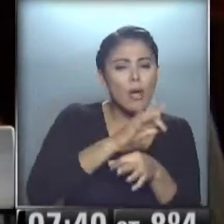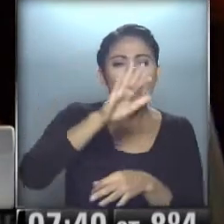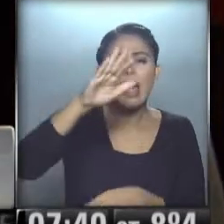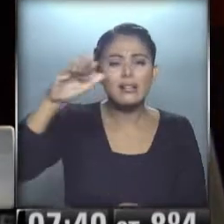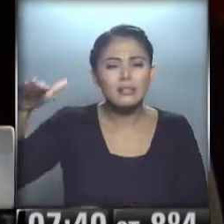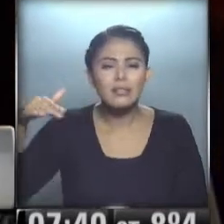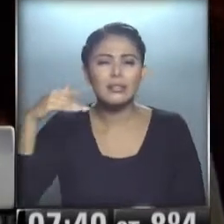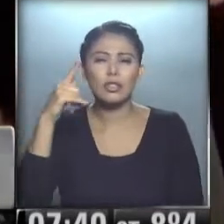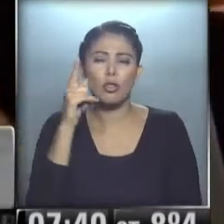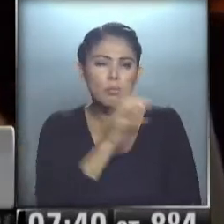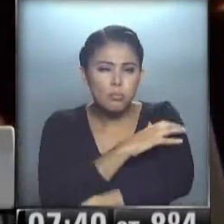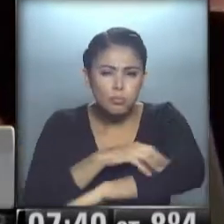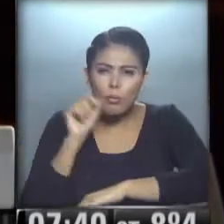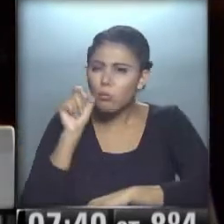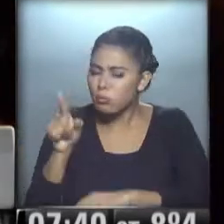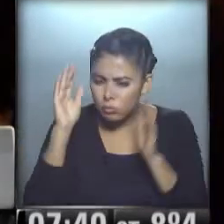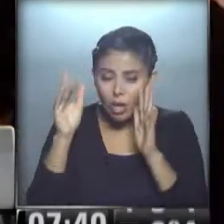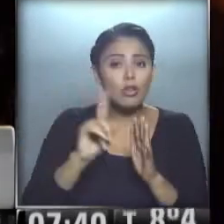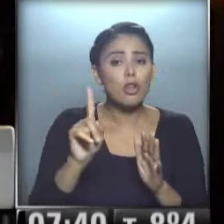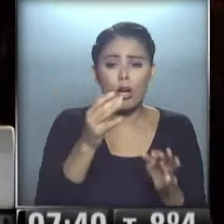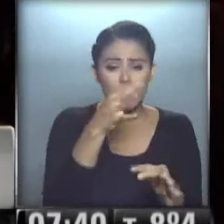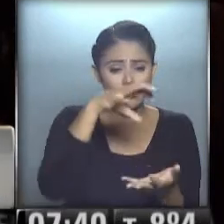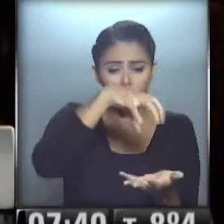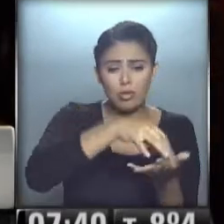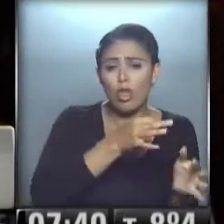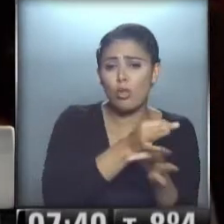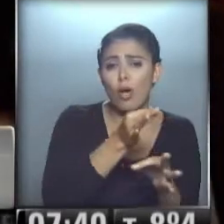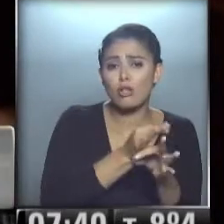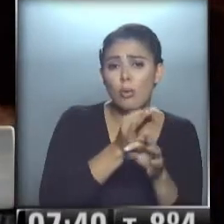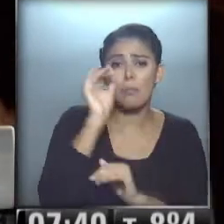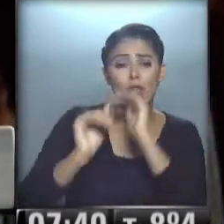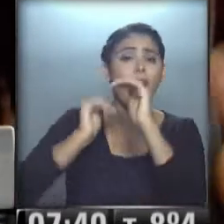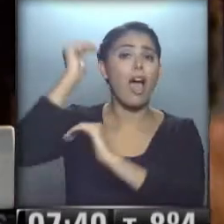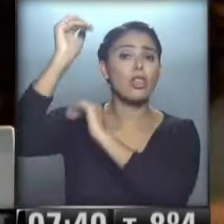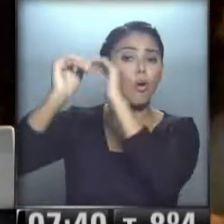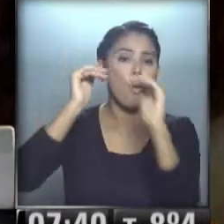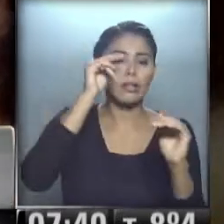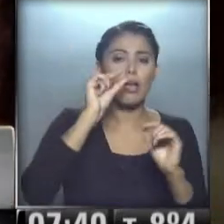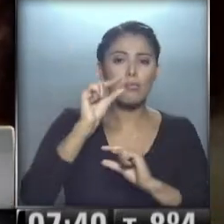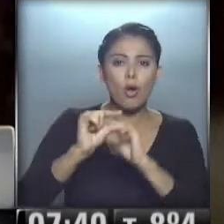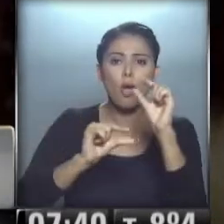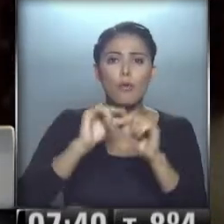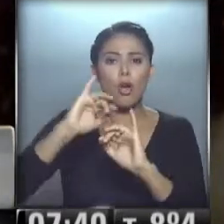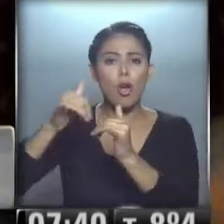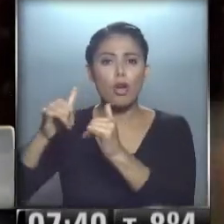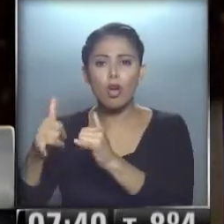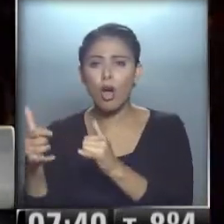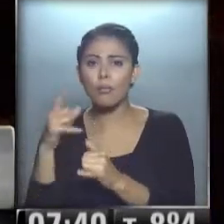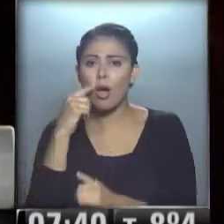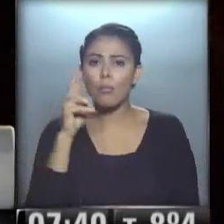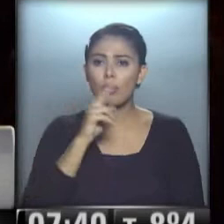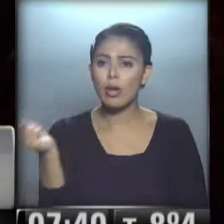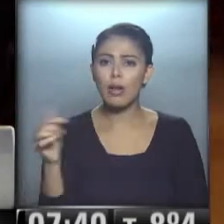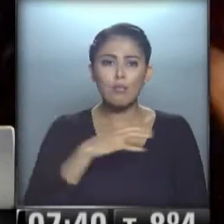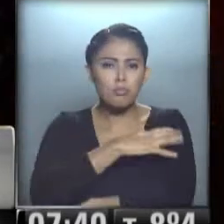en situación de calle, sino que era un centro educativo de adultos al que empezaron a venir chicos y chicas en